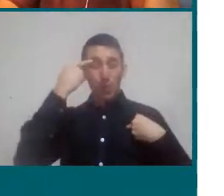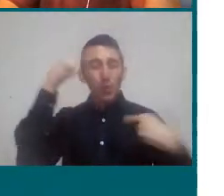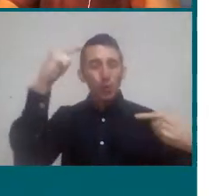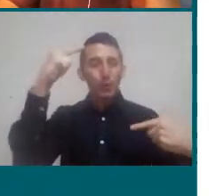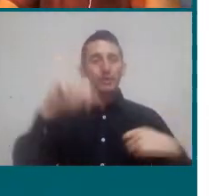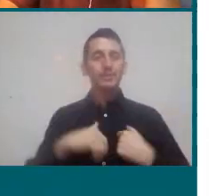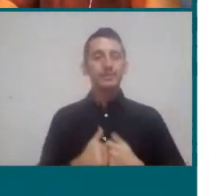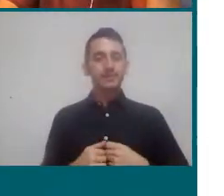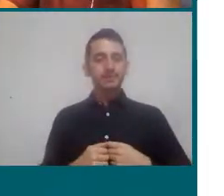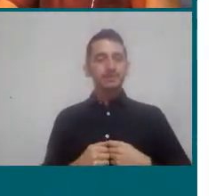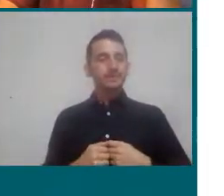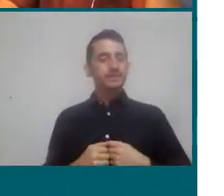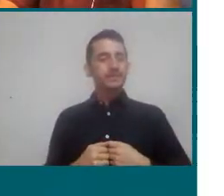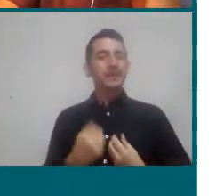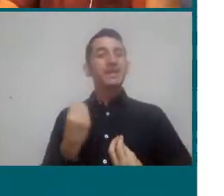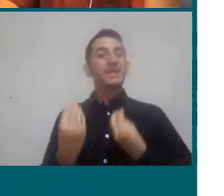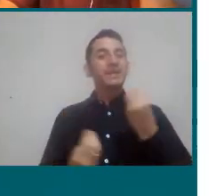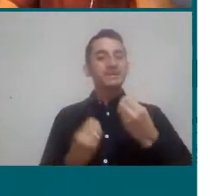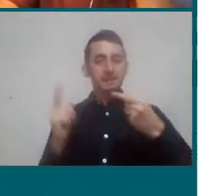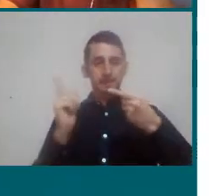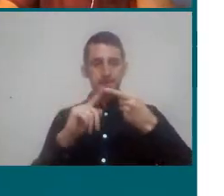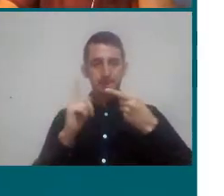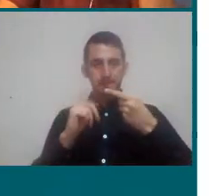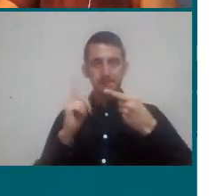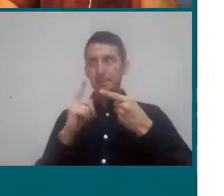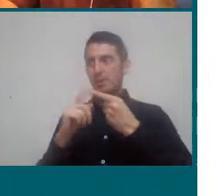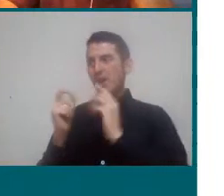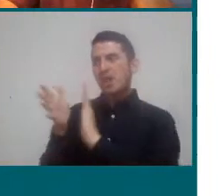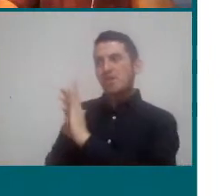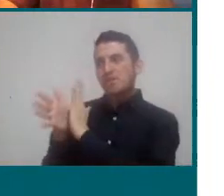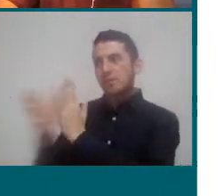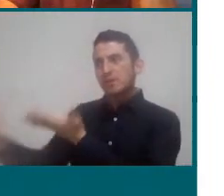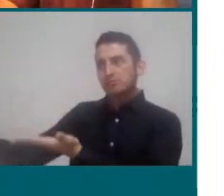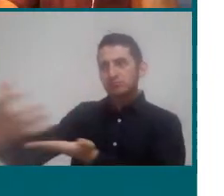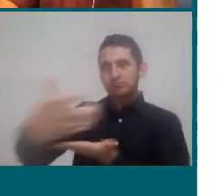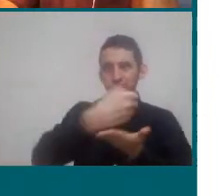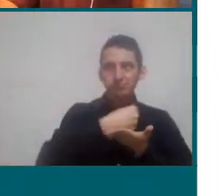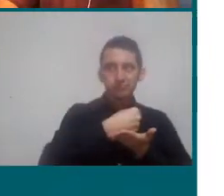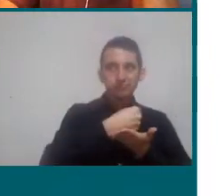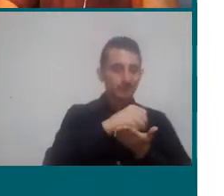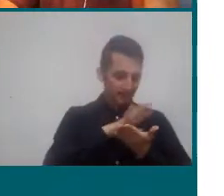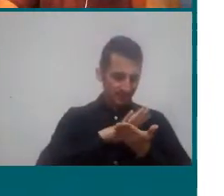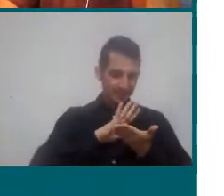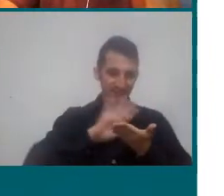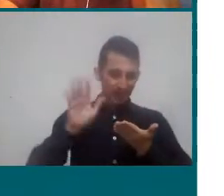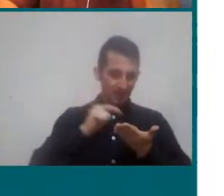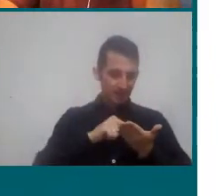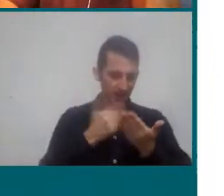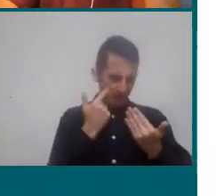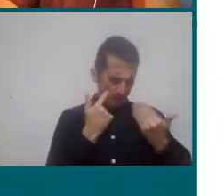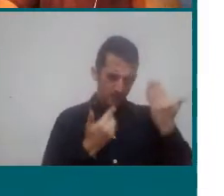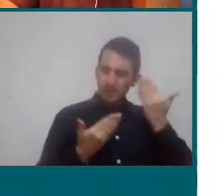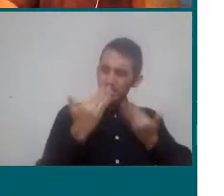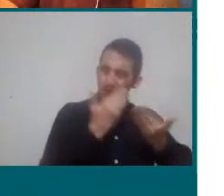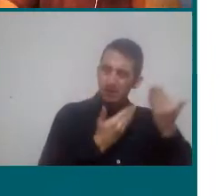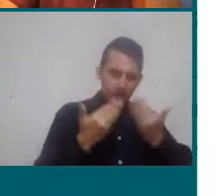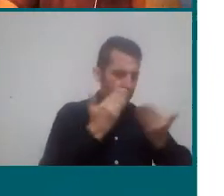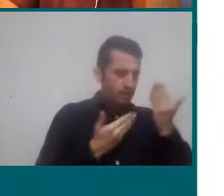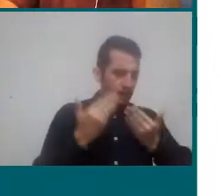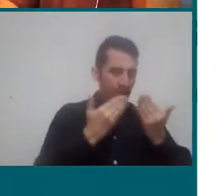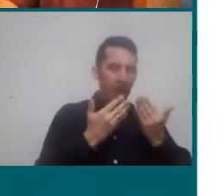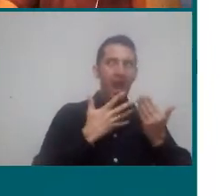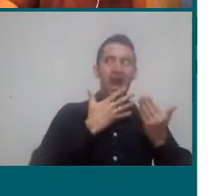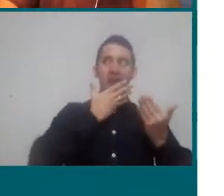para evaluar diferente tengo que recoger datos. Una vez que he recogido los datos, tengo que analizarlos y tengo que emitir